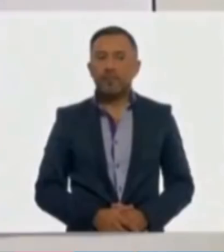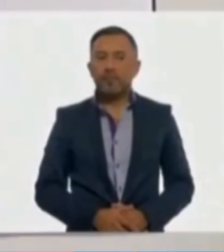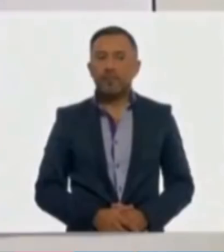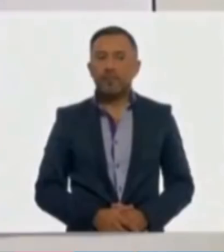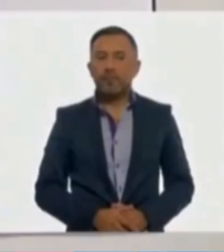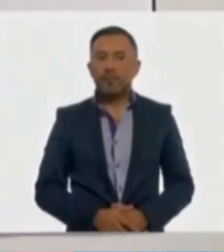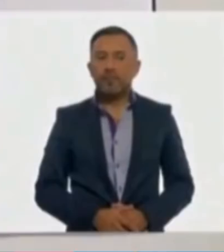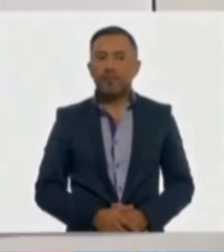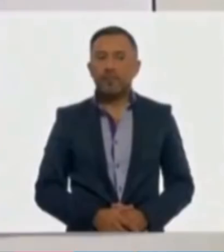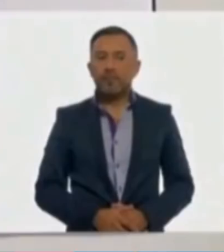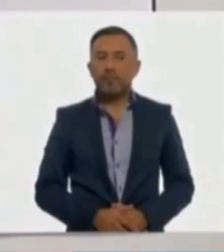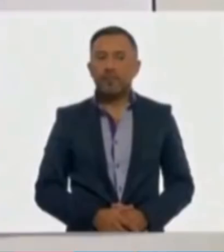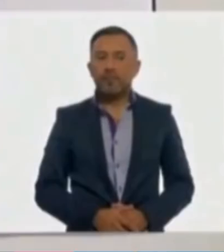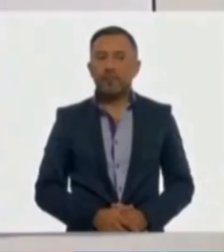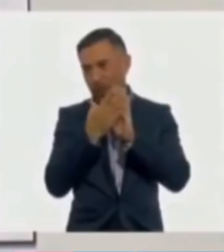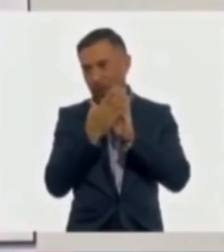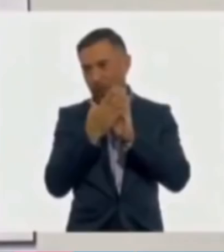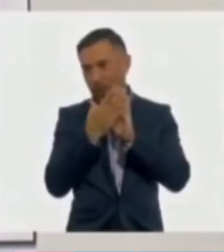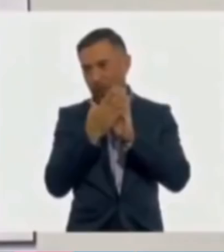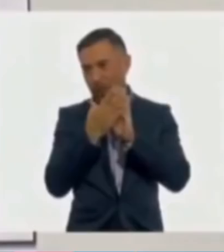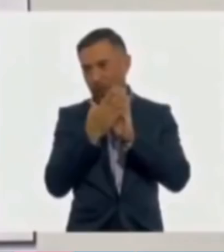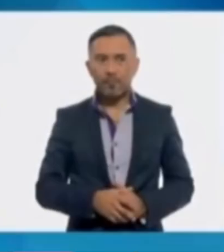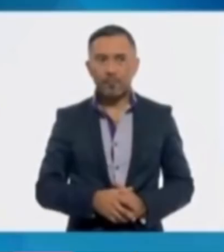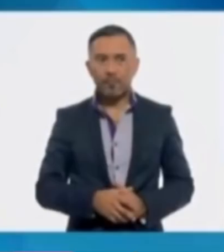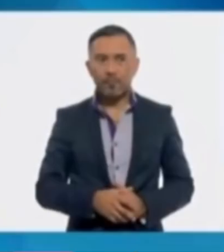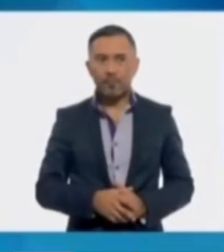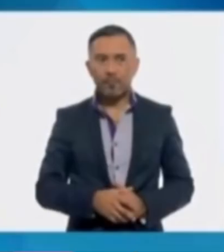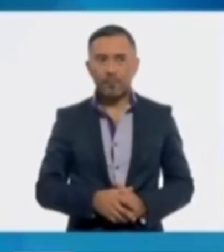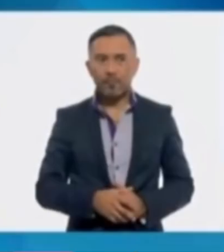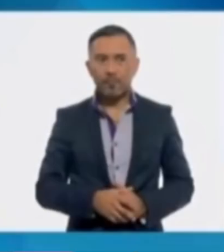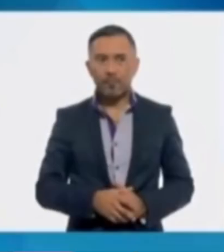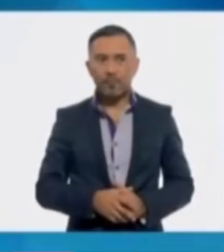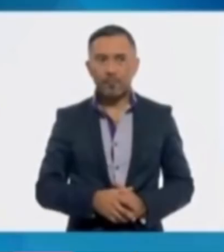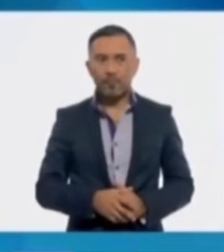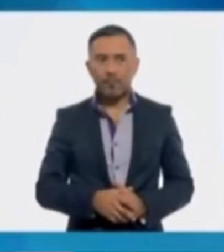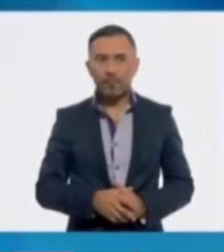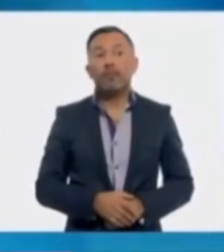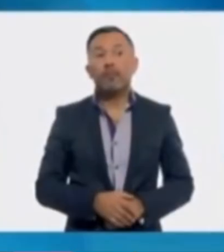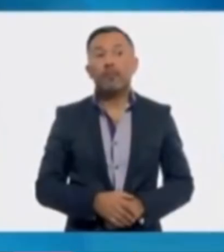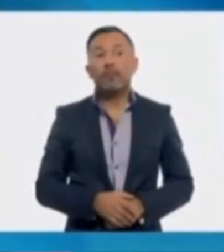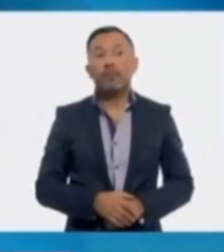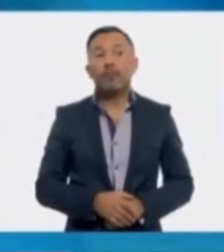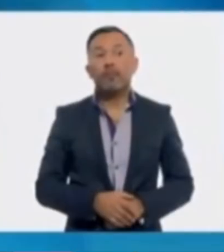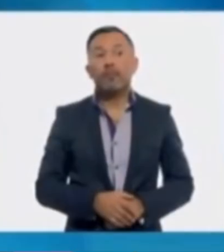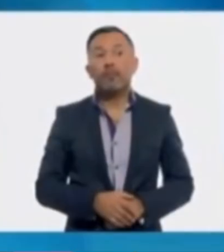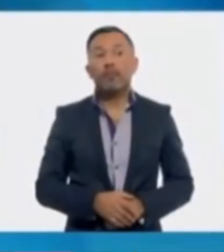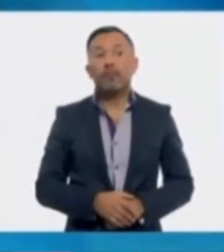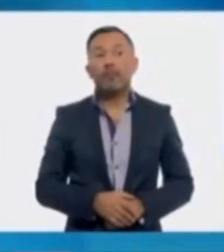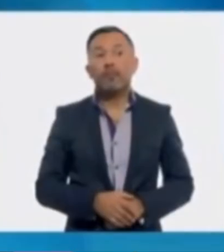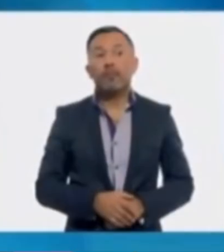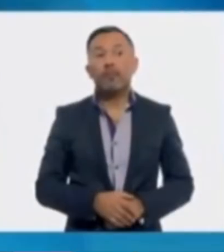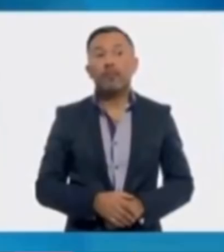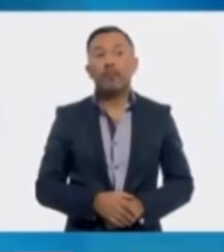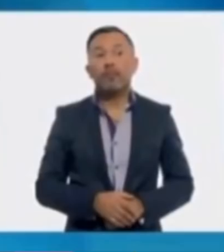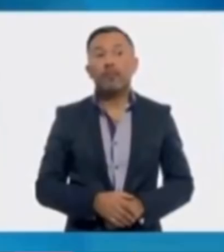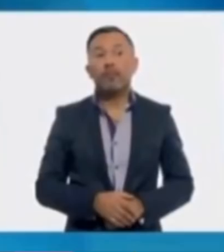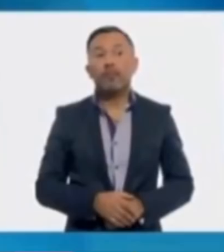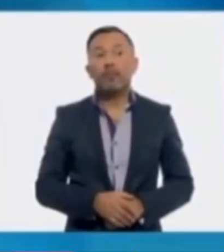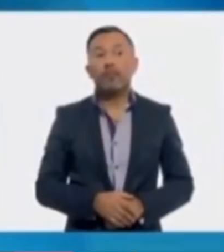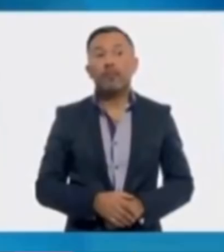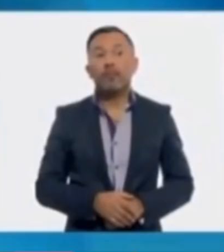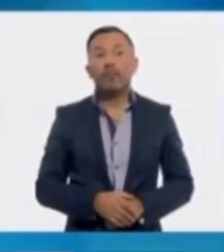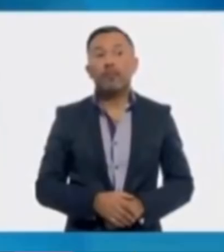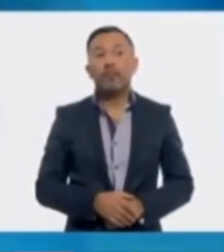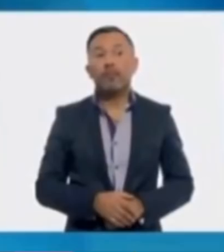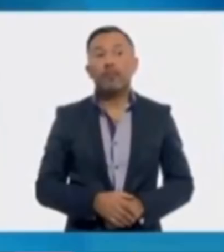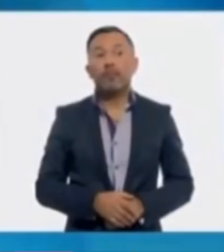observar, así queda nuestro diseño ya terminado. Así es como se verá la casa de Pablo. Aquí tenemos una lista de referencia. Por ejemplo, cuando